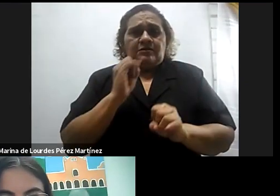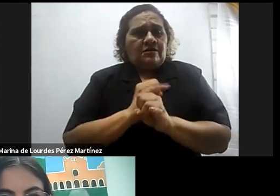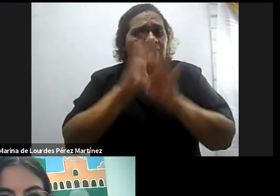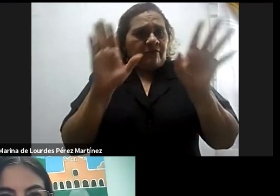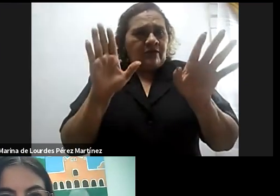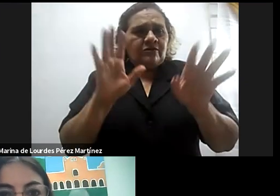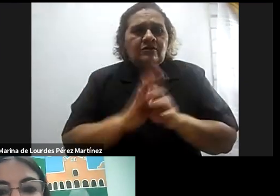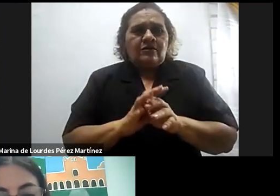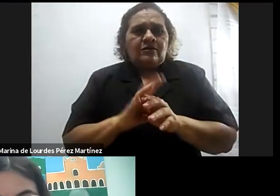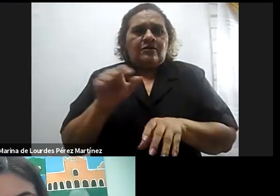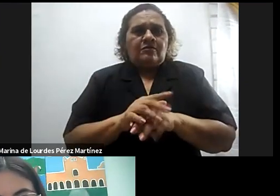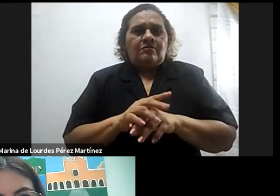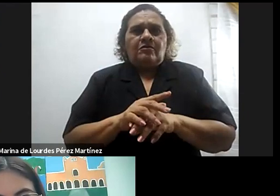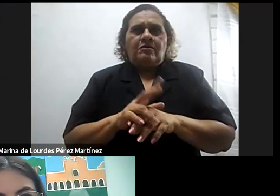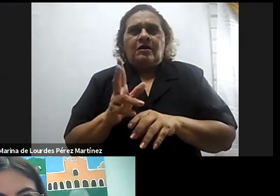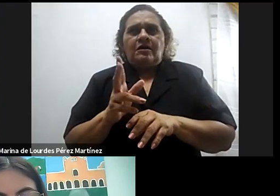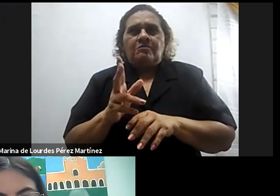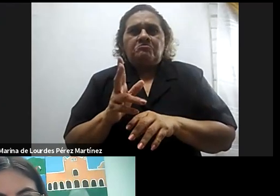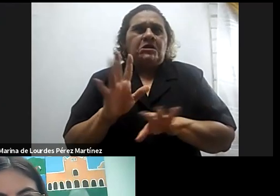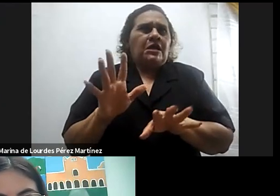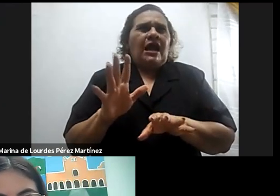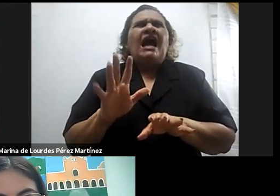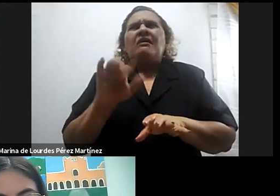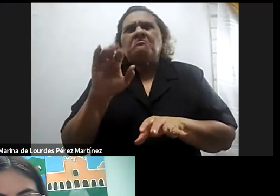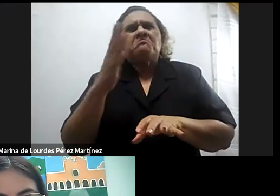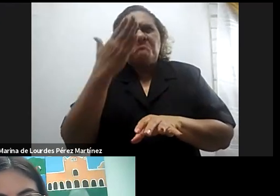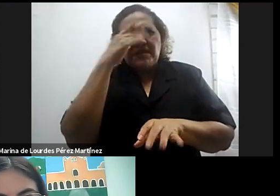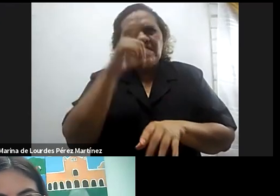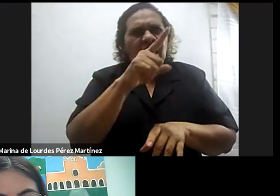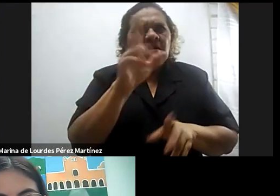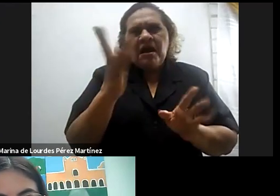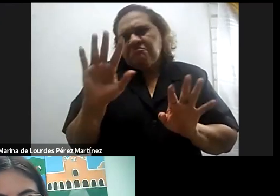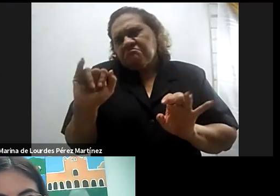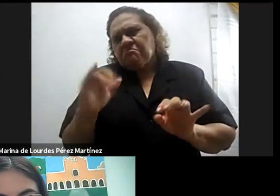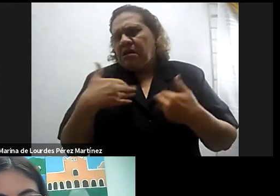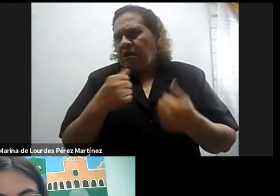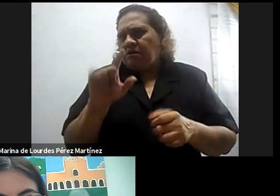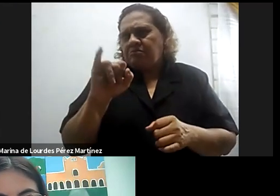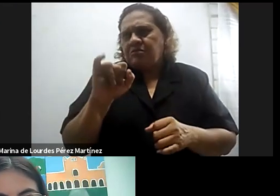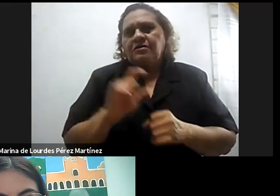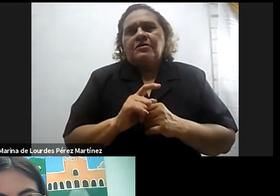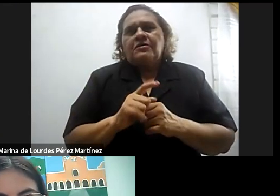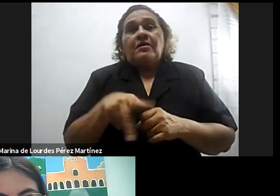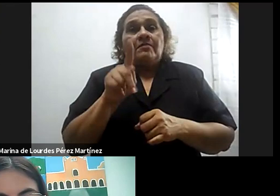que como que damos por sentado que lo sabemos hacer, ¿no? Y bueno, algo que siempre comentamos es, bueno,